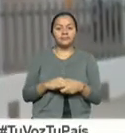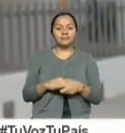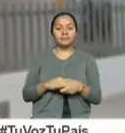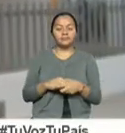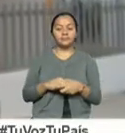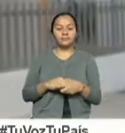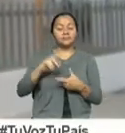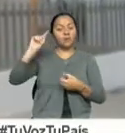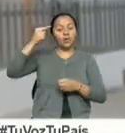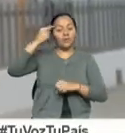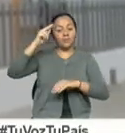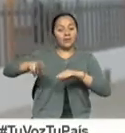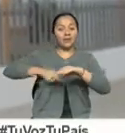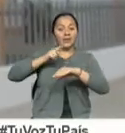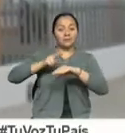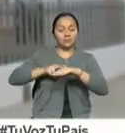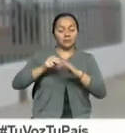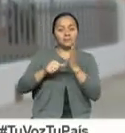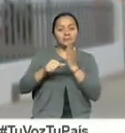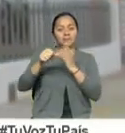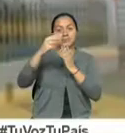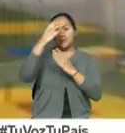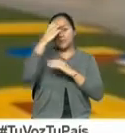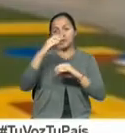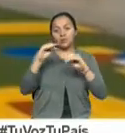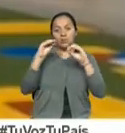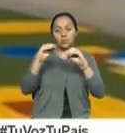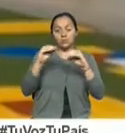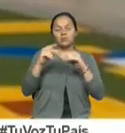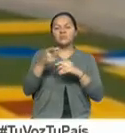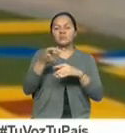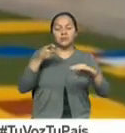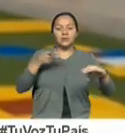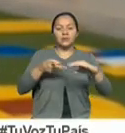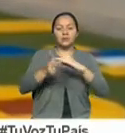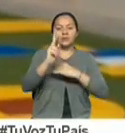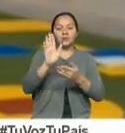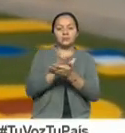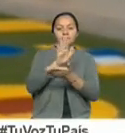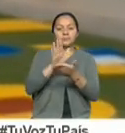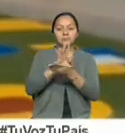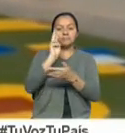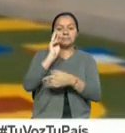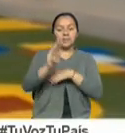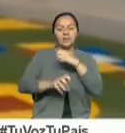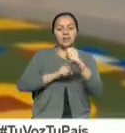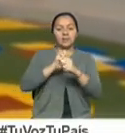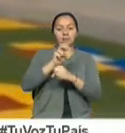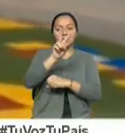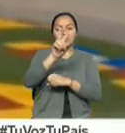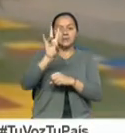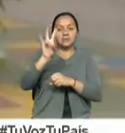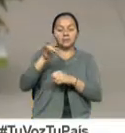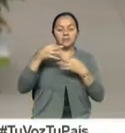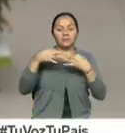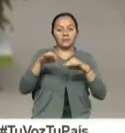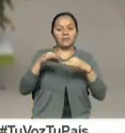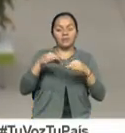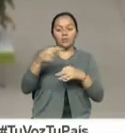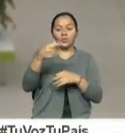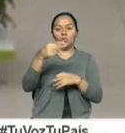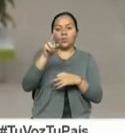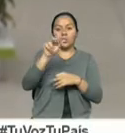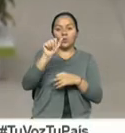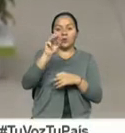El Gobierno Nacional, a través del Ministerio de Educación, inauguró la Unidad Educativa del Milenio 27 de febrero del Cantón Guamote, provincia